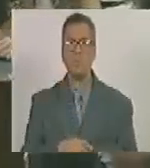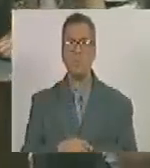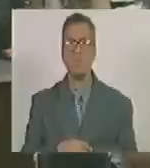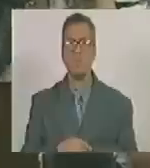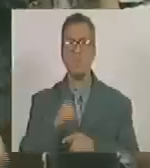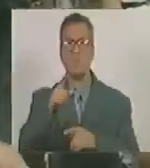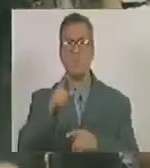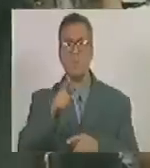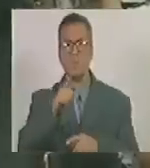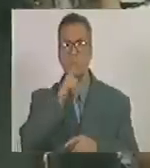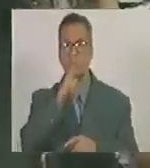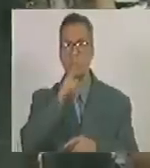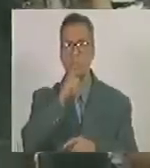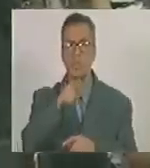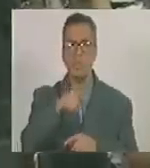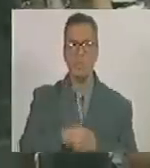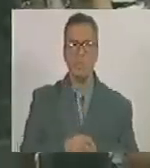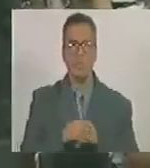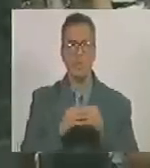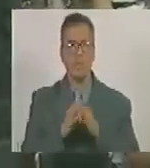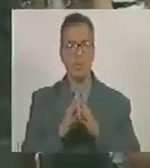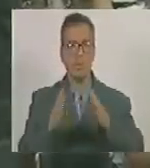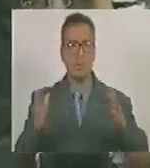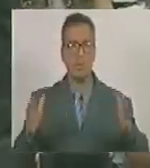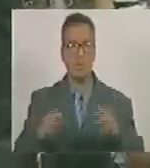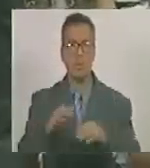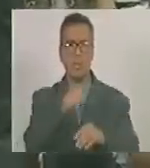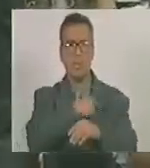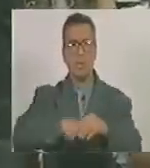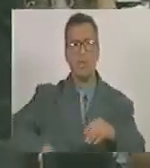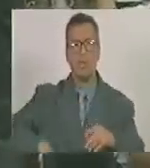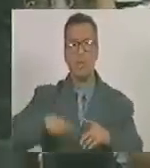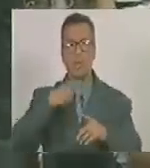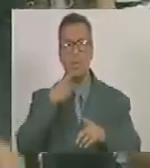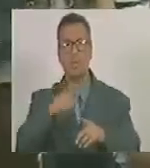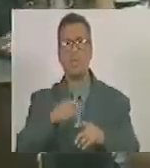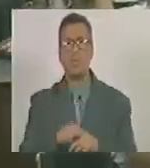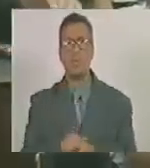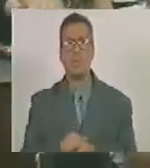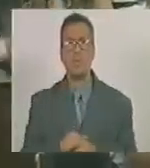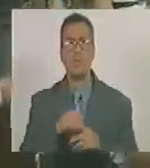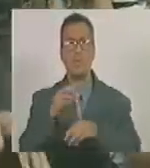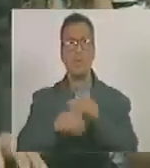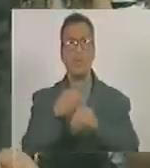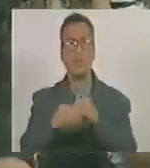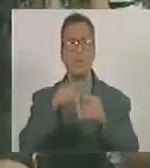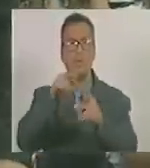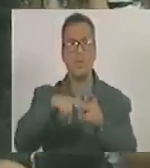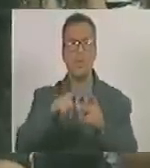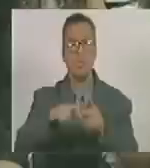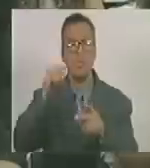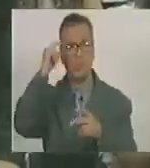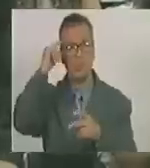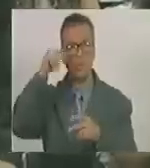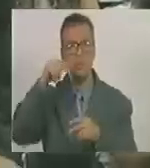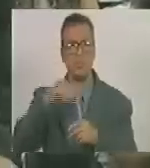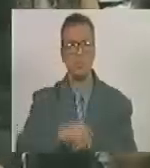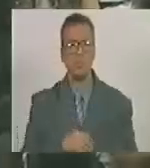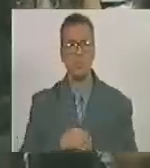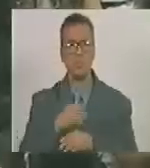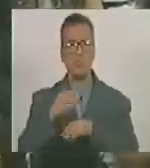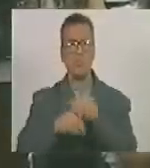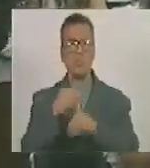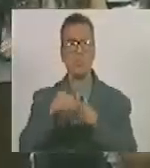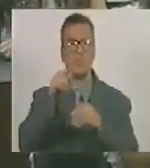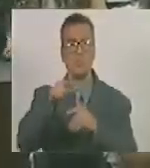esa crueldad extrema de un presidente llegar a decir que toda esta penuria que hemos vivido ha sido